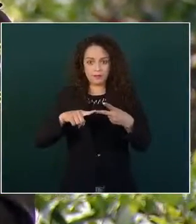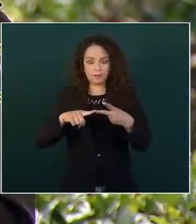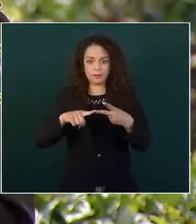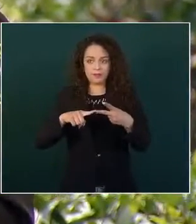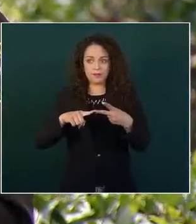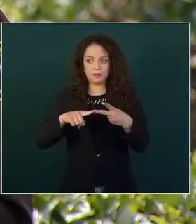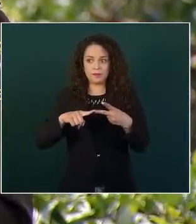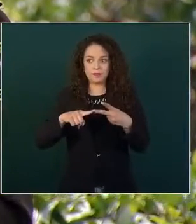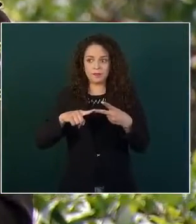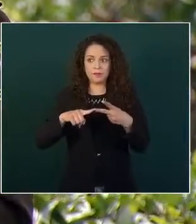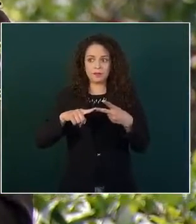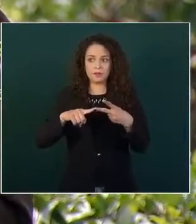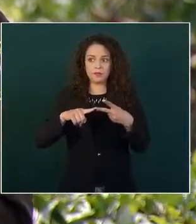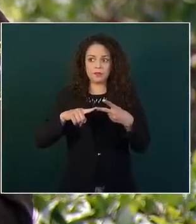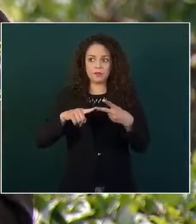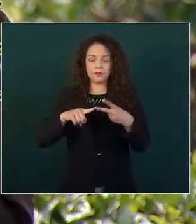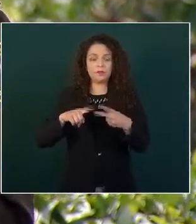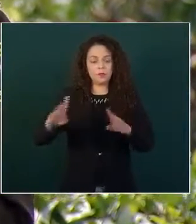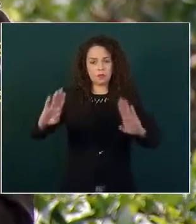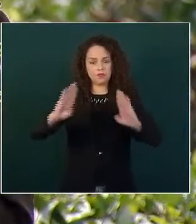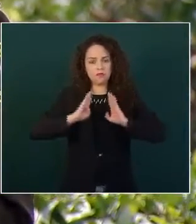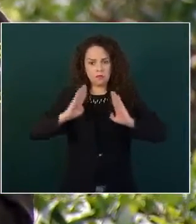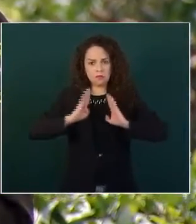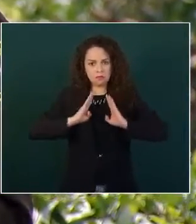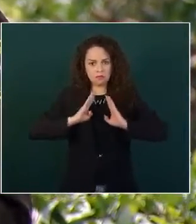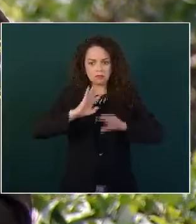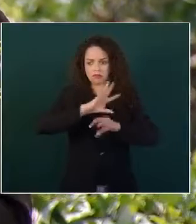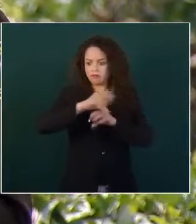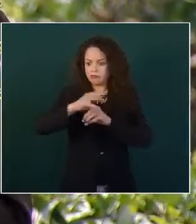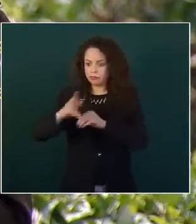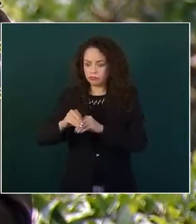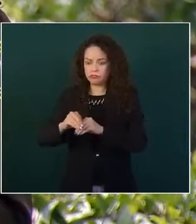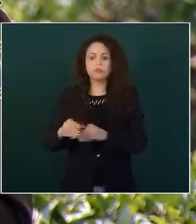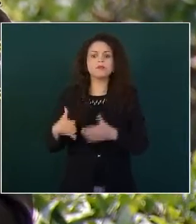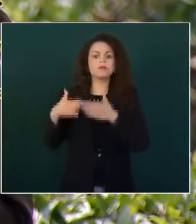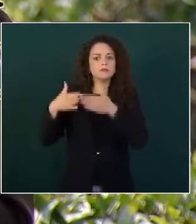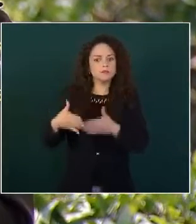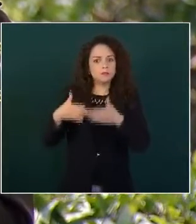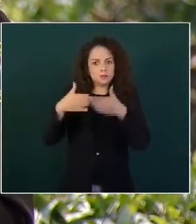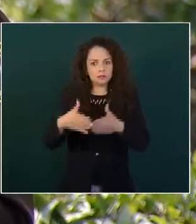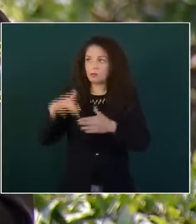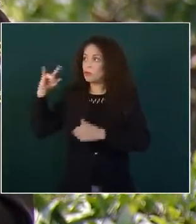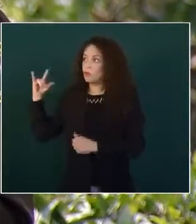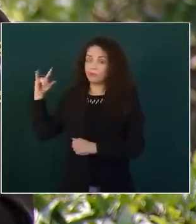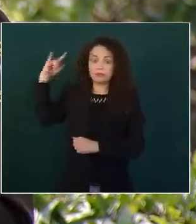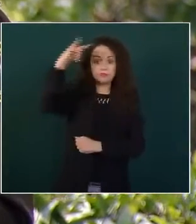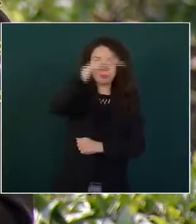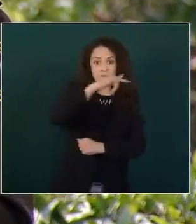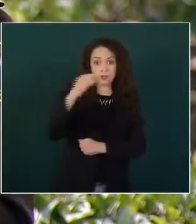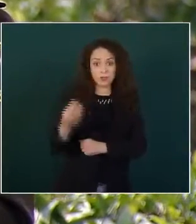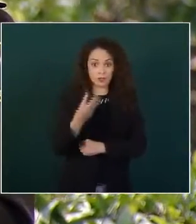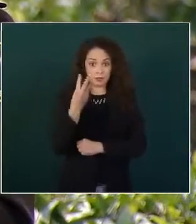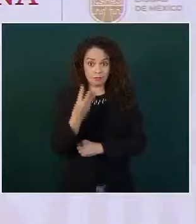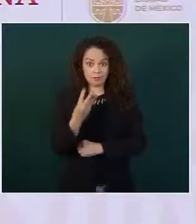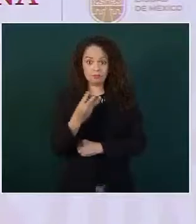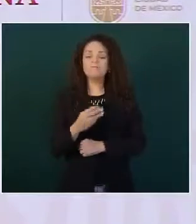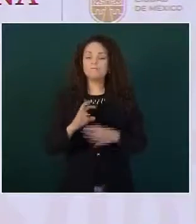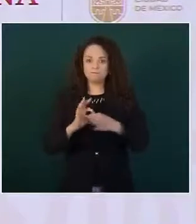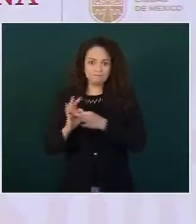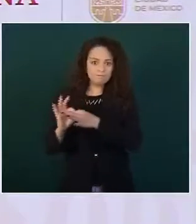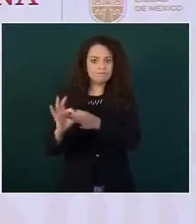Agregados de defensa, militares, navales y aéreos de naciones